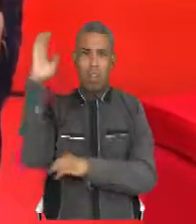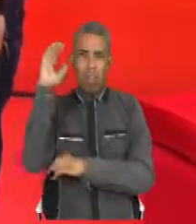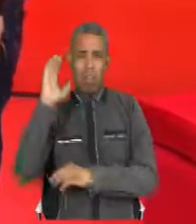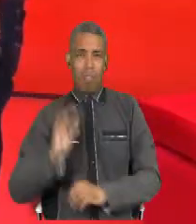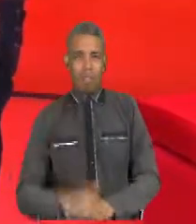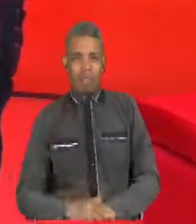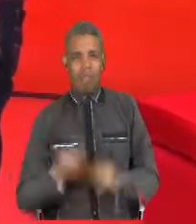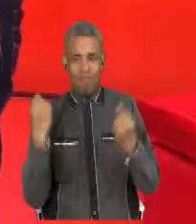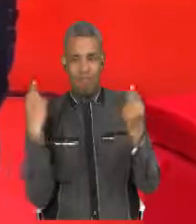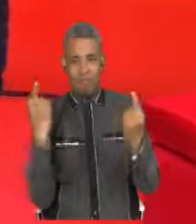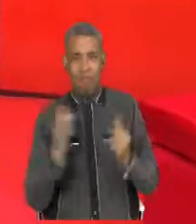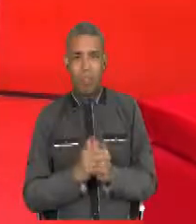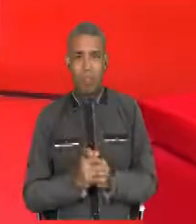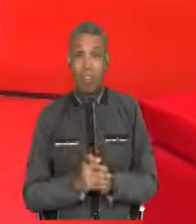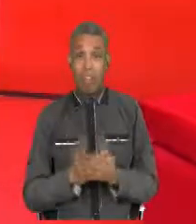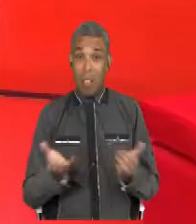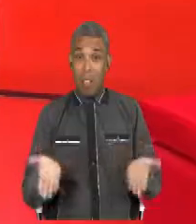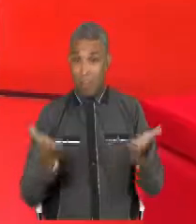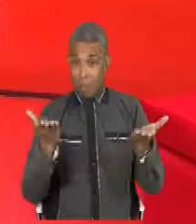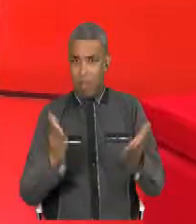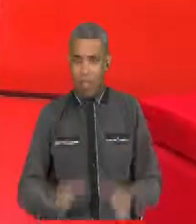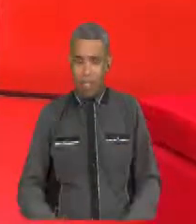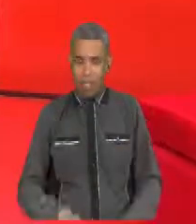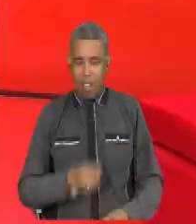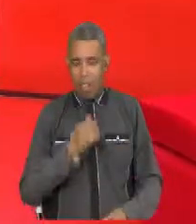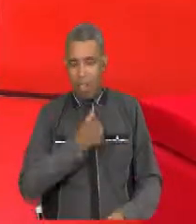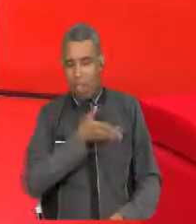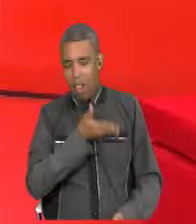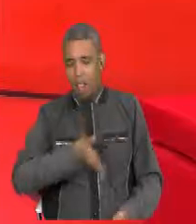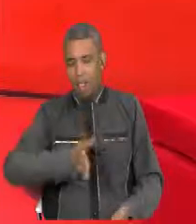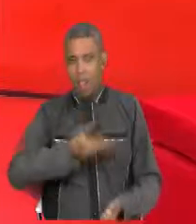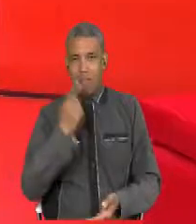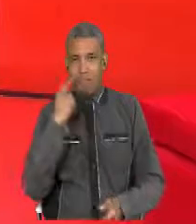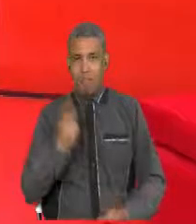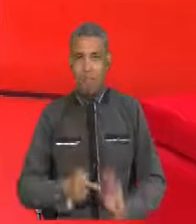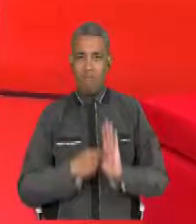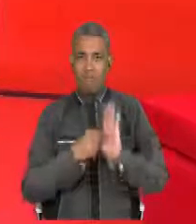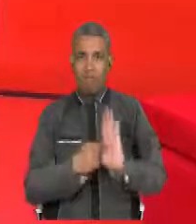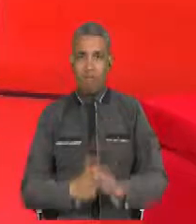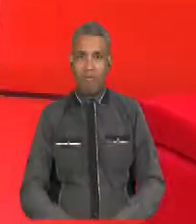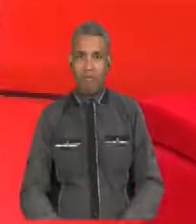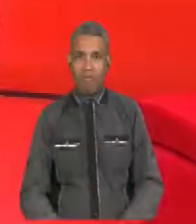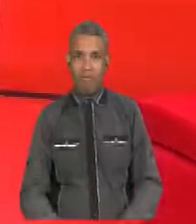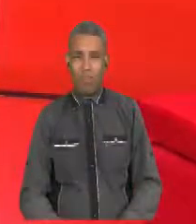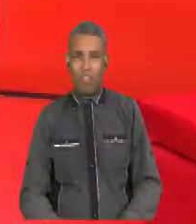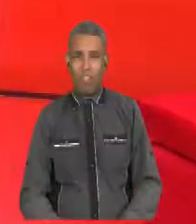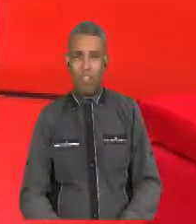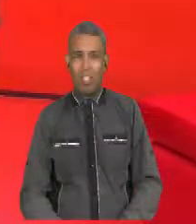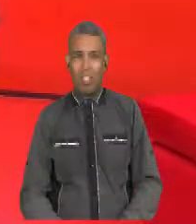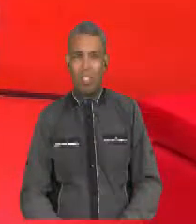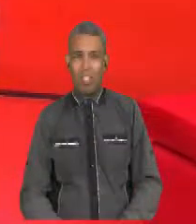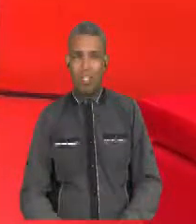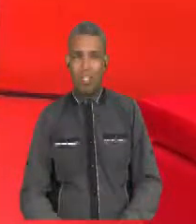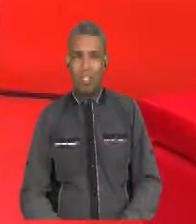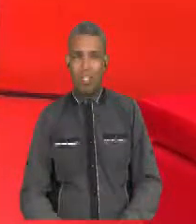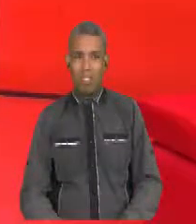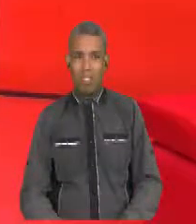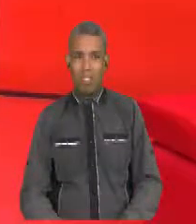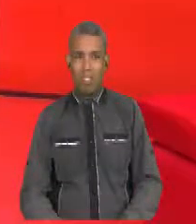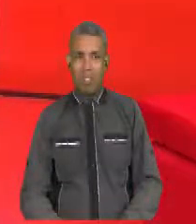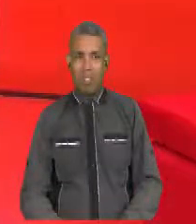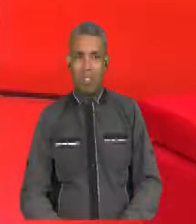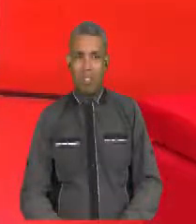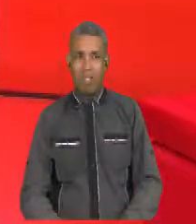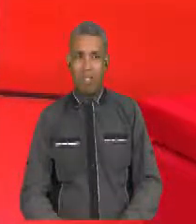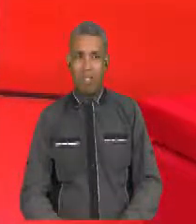Y listo, música, maestro, que vamos a escuchar al patrón de la salsa aquí en casa. Ya tú sabes. Nos despedimos con música.